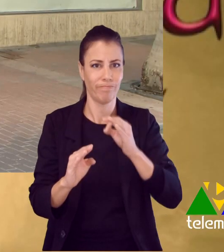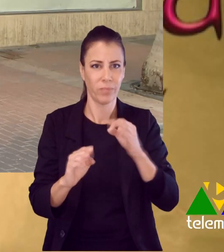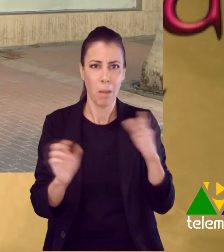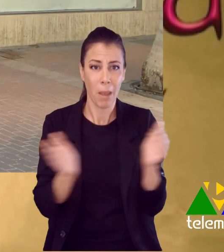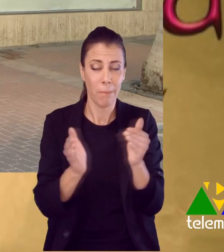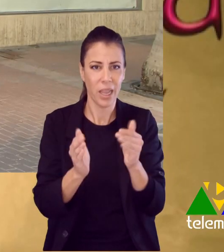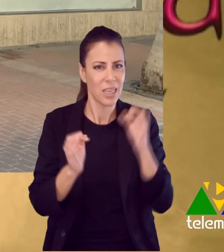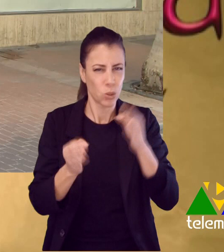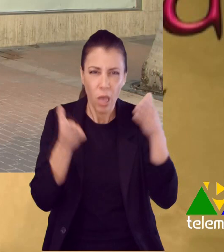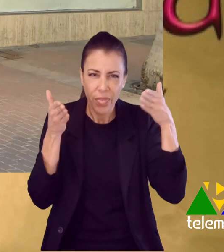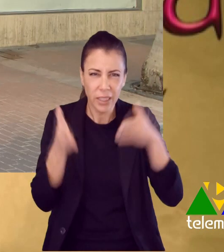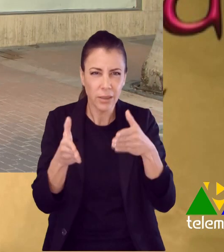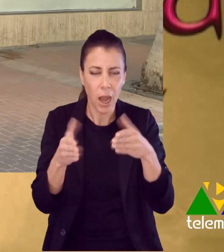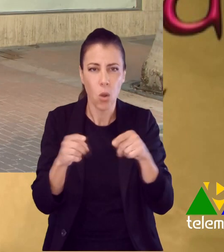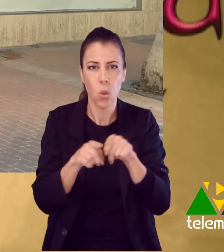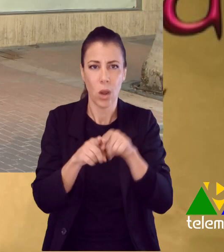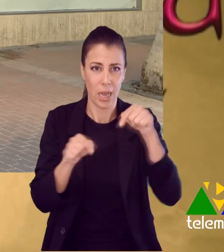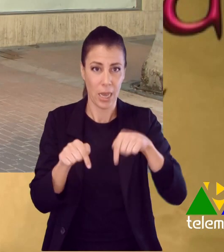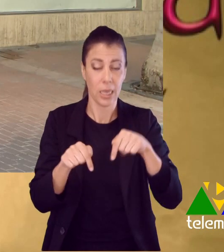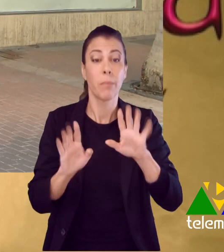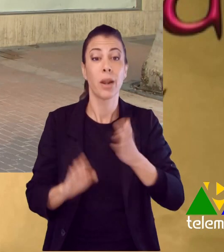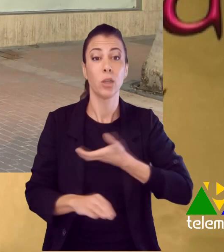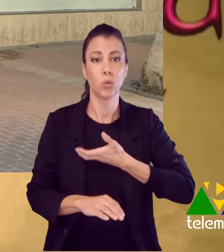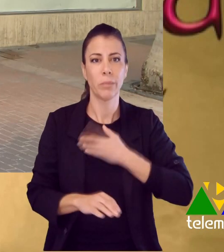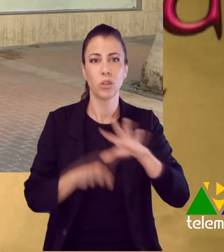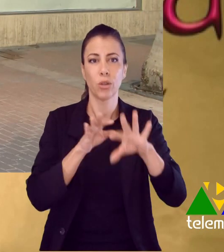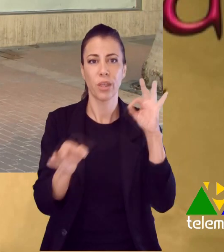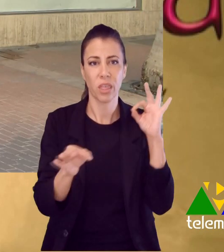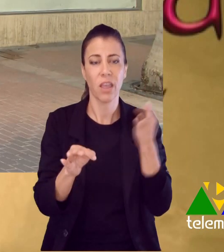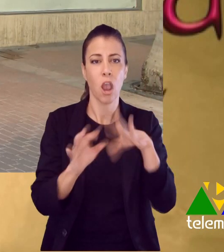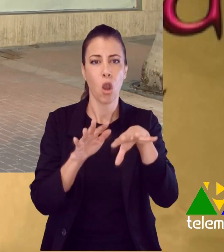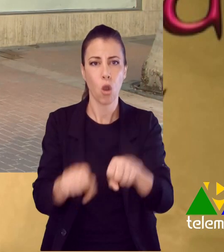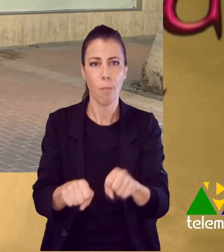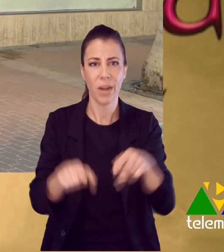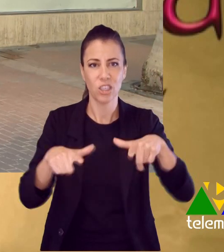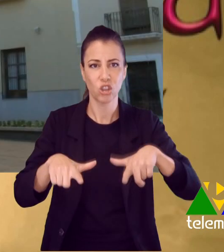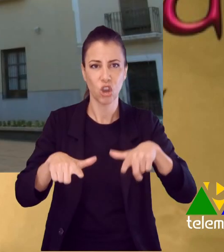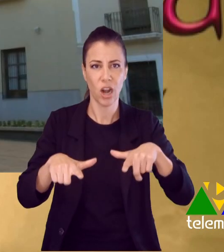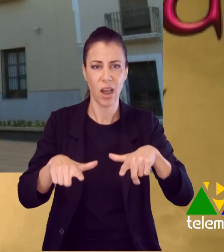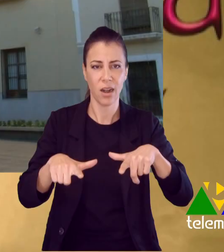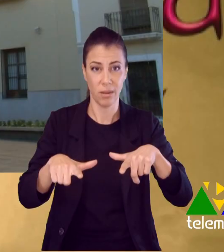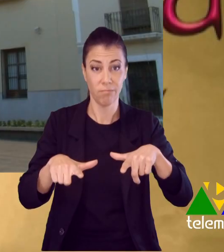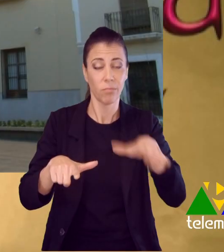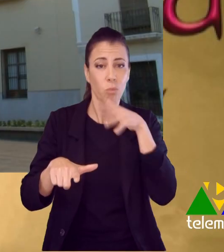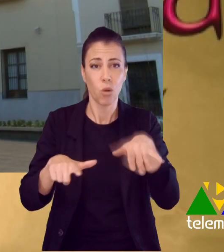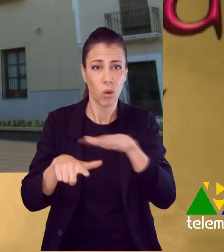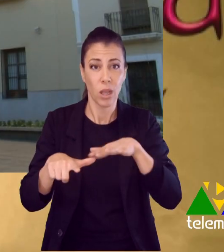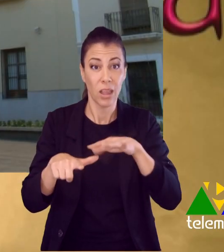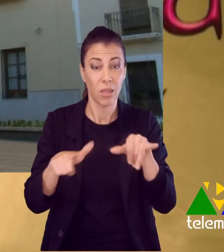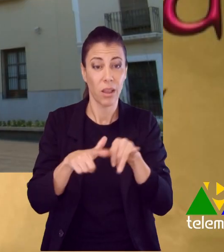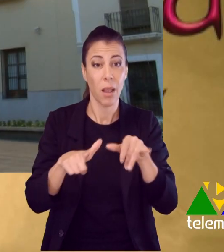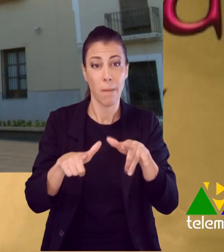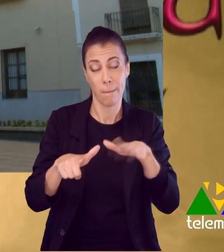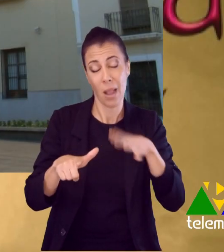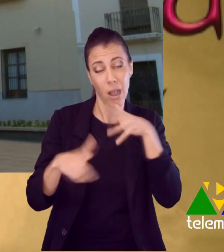centrado en esta zona. Evidentemente, cuando el ayuntamiento decide comprar el solar de los Ágredas en la Plaza de